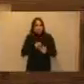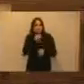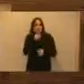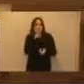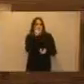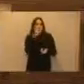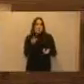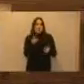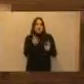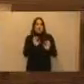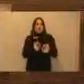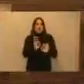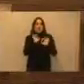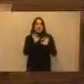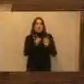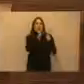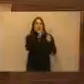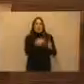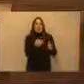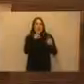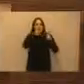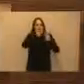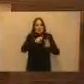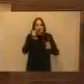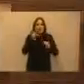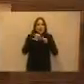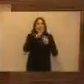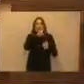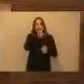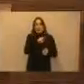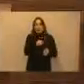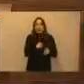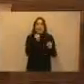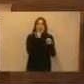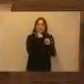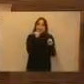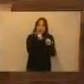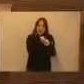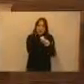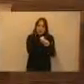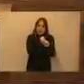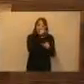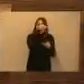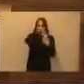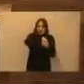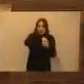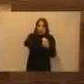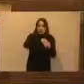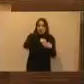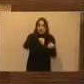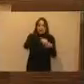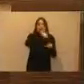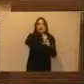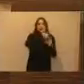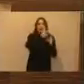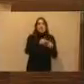preocupante. Usted tiene que investigar si hay o no relación entre su trabajo como alto cargo de la administración del